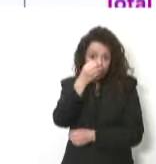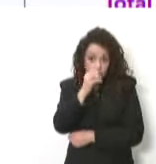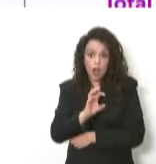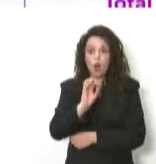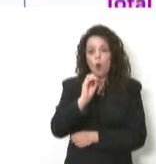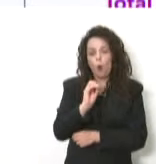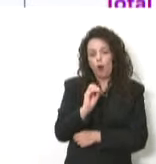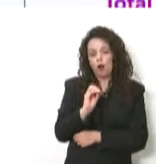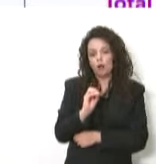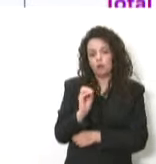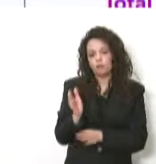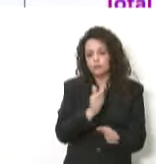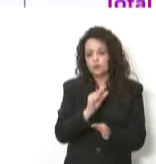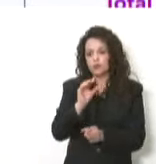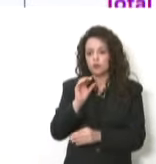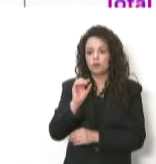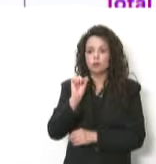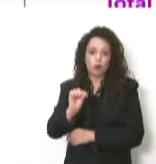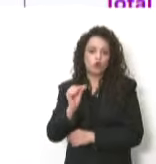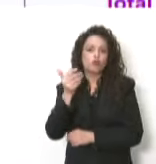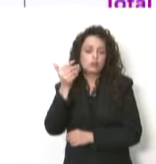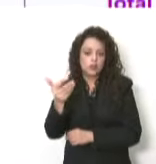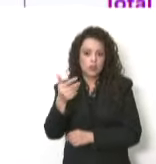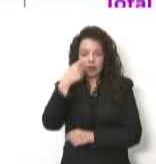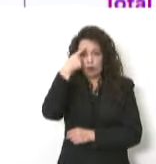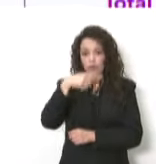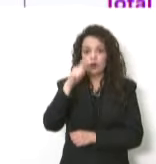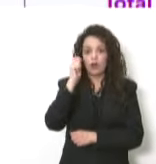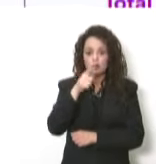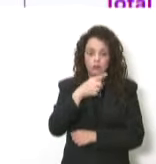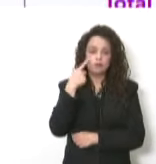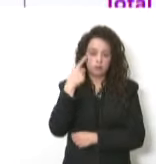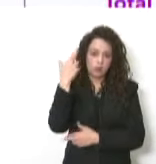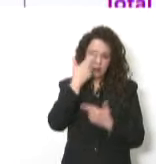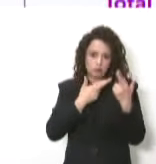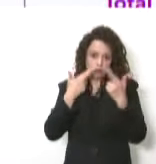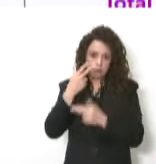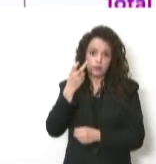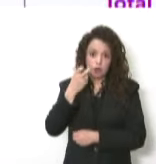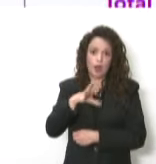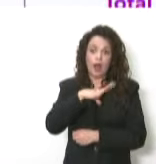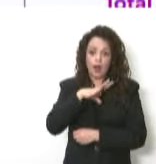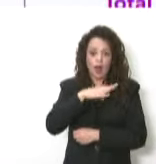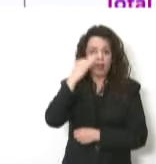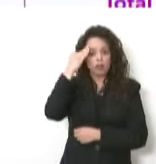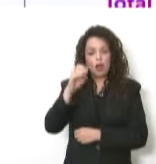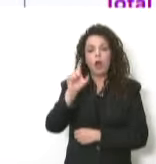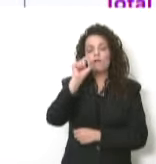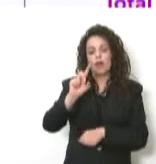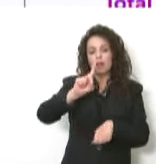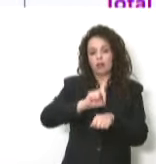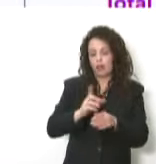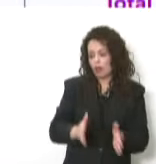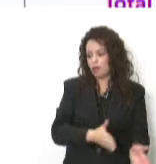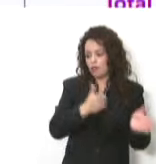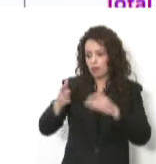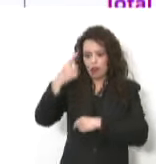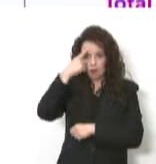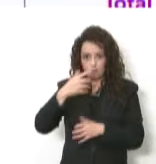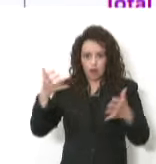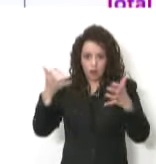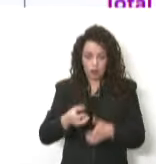0.5 para que puedan solventar estas cuestiones, para lo cual tiene 20 días. Hay que decir que en ese proceso hemos tenido muy